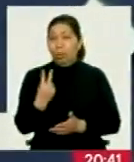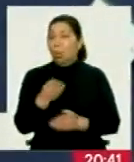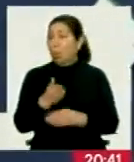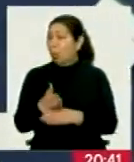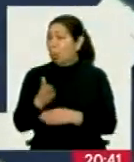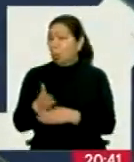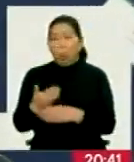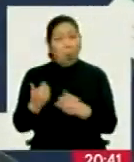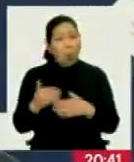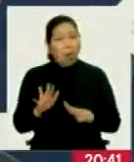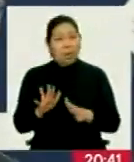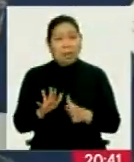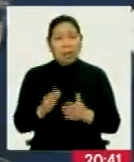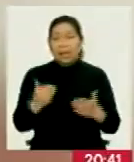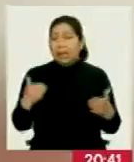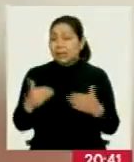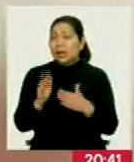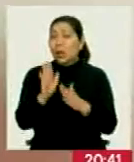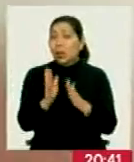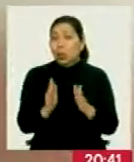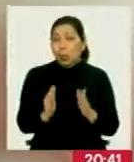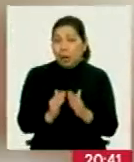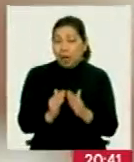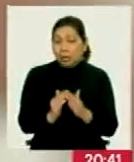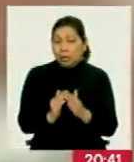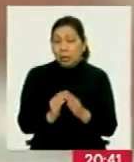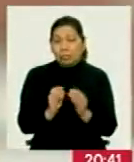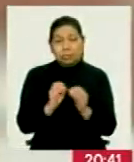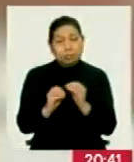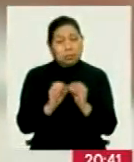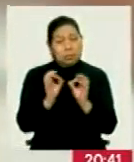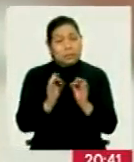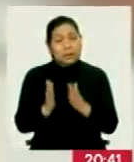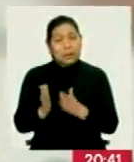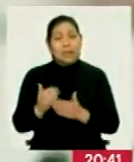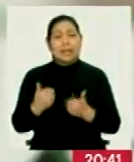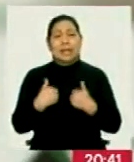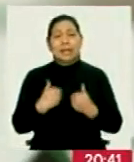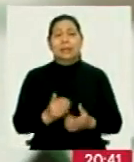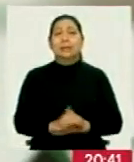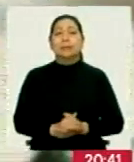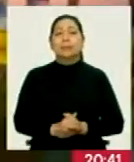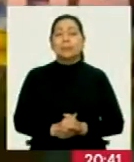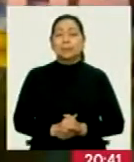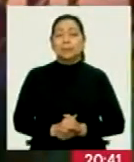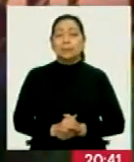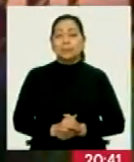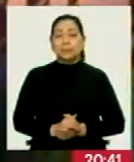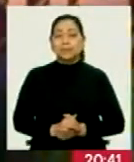cualquier establecimiento de salud más cercano y llevar el tratamiento correspondiente. Muy bien,